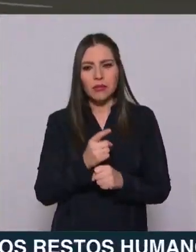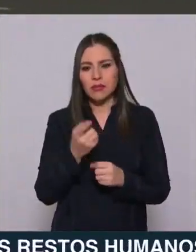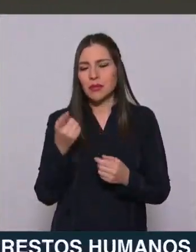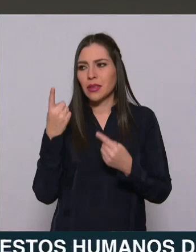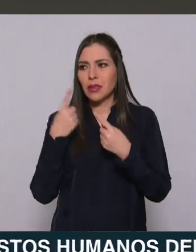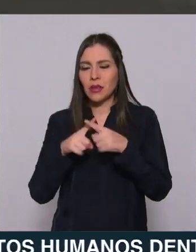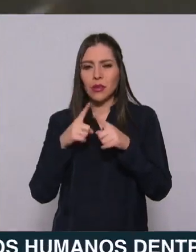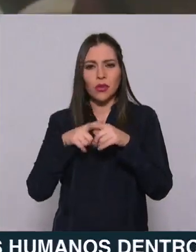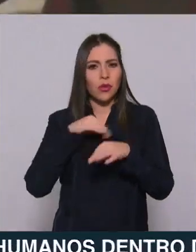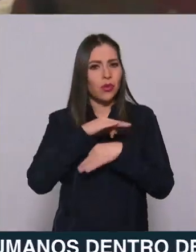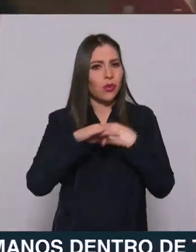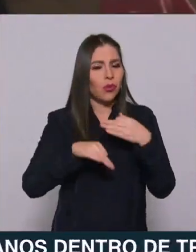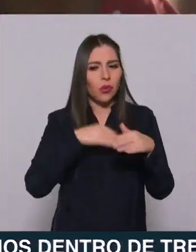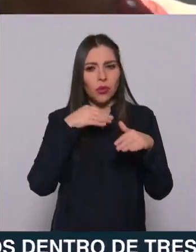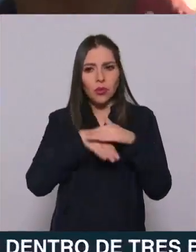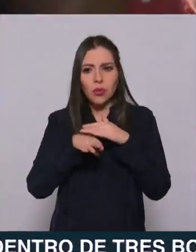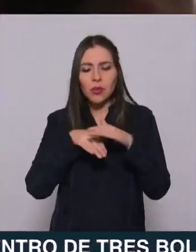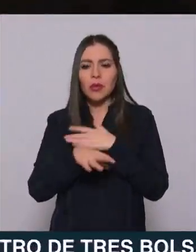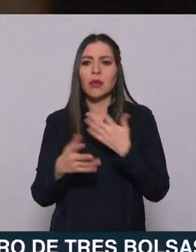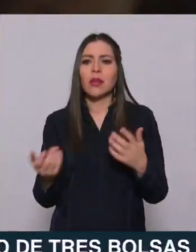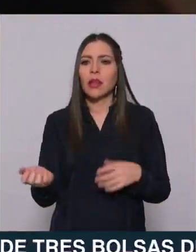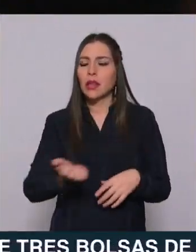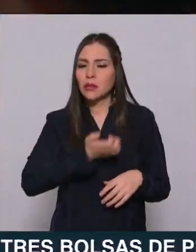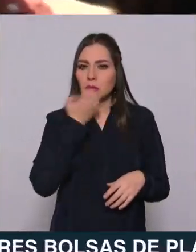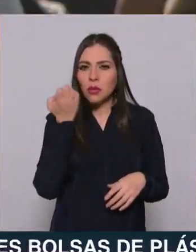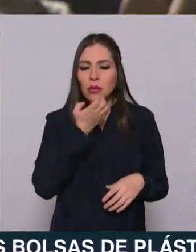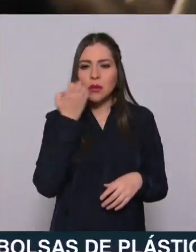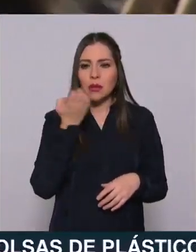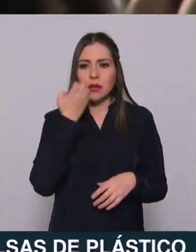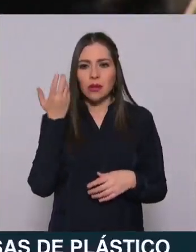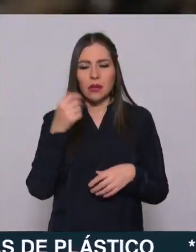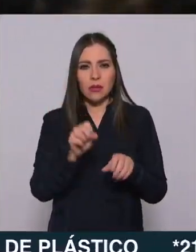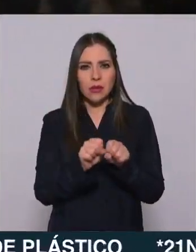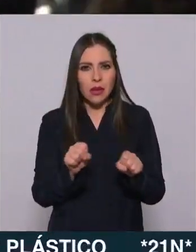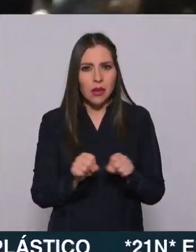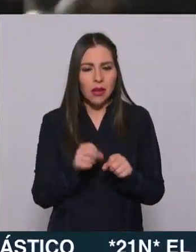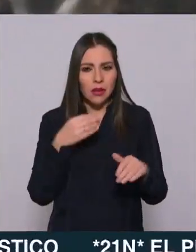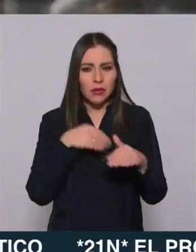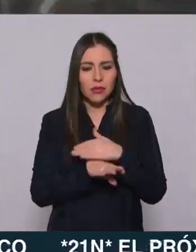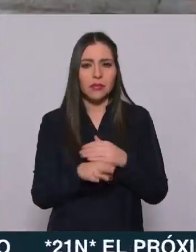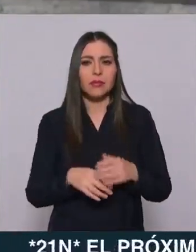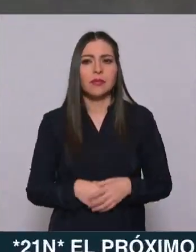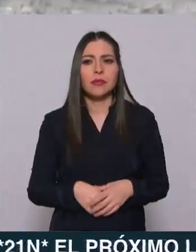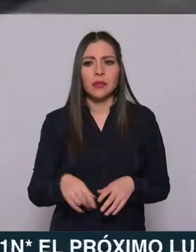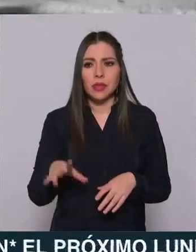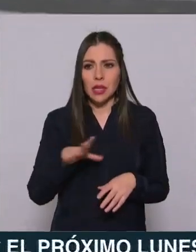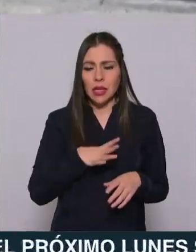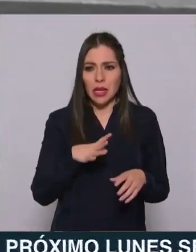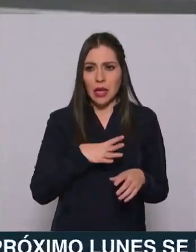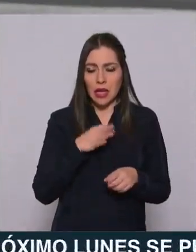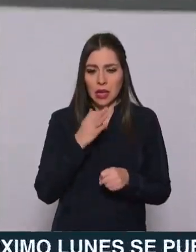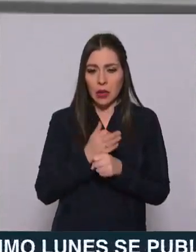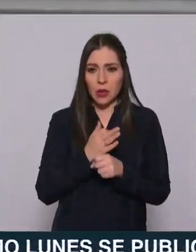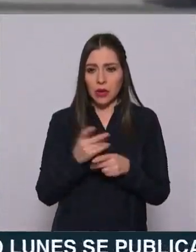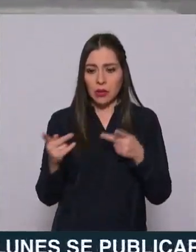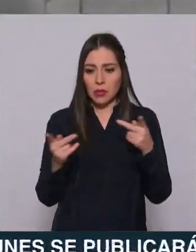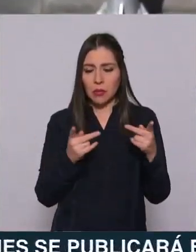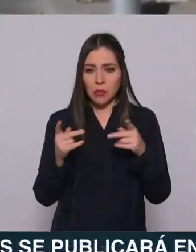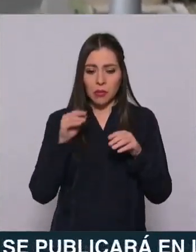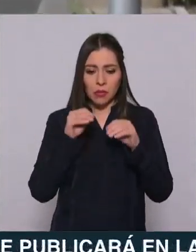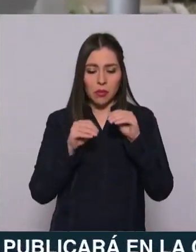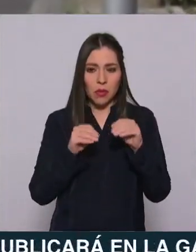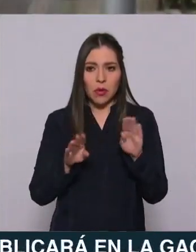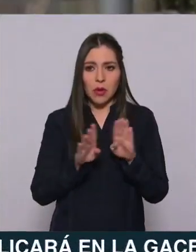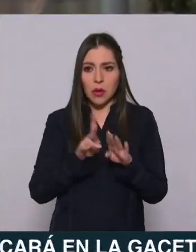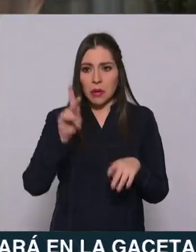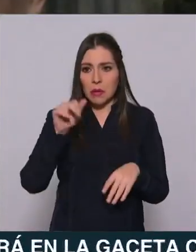tipo, ¿no? ¿En las aulas? En las aulas incluso también. ¿Existe esta estrategia multidisciplinaria en la actualidad o se está proyectando por lo